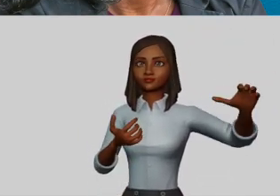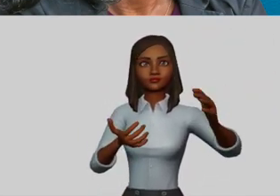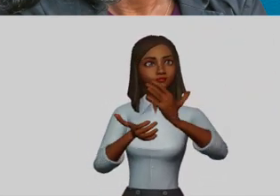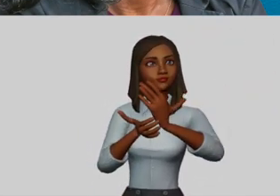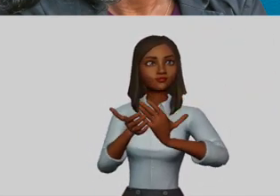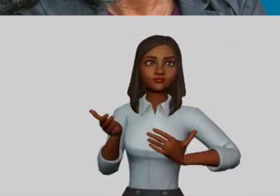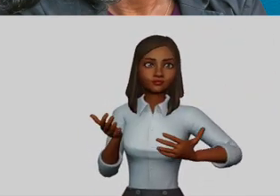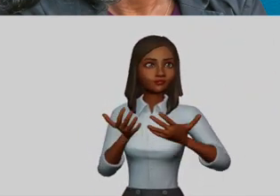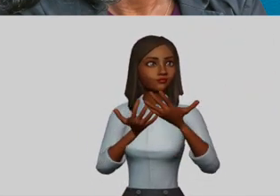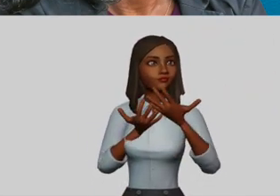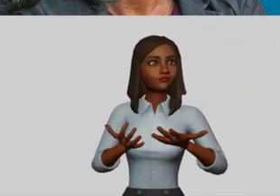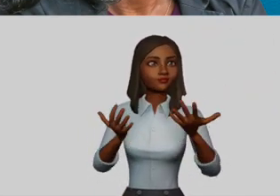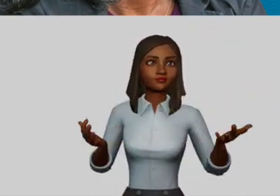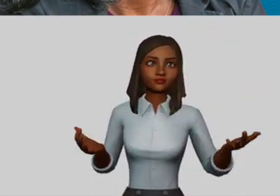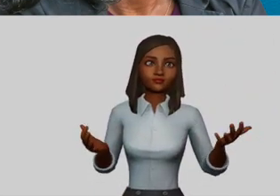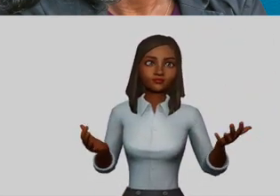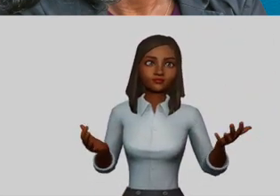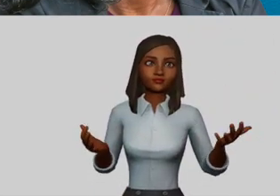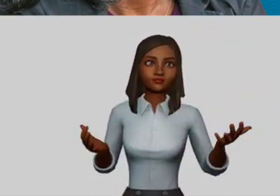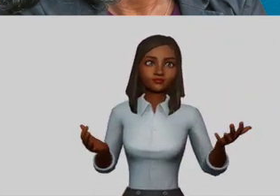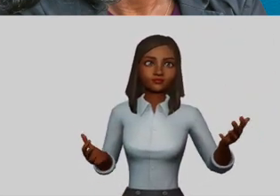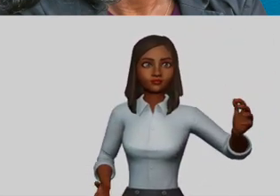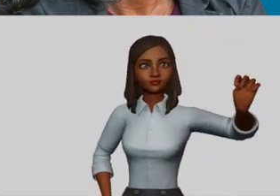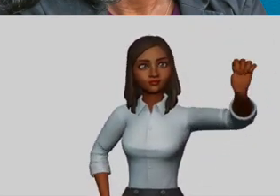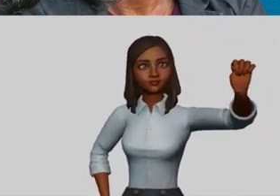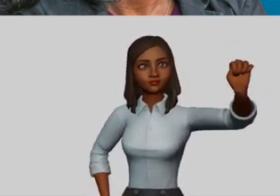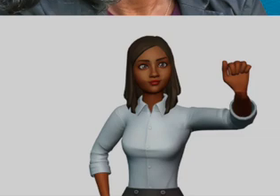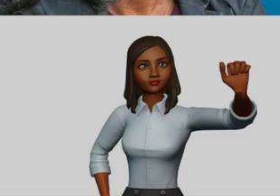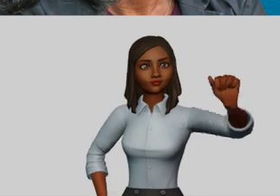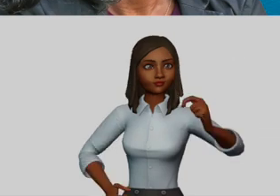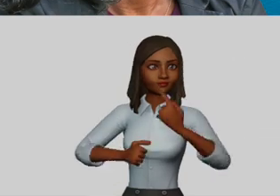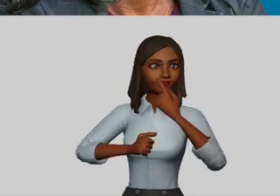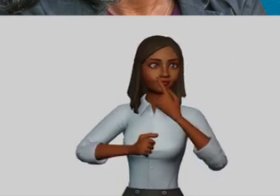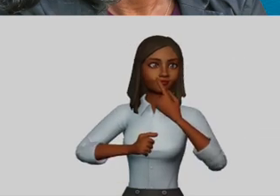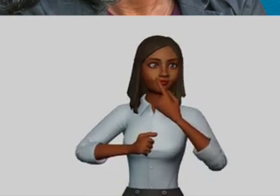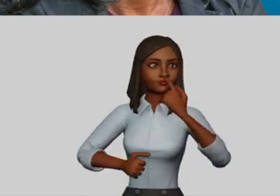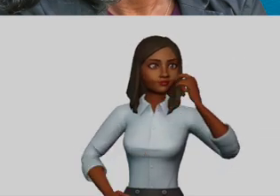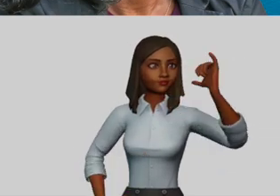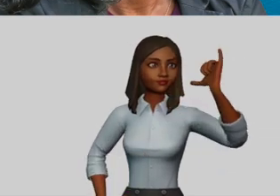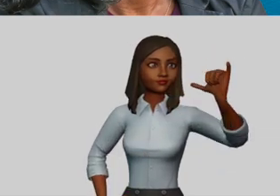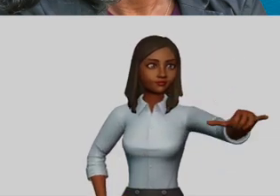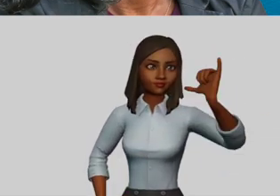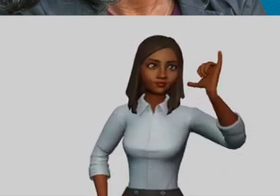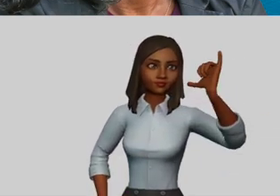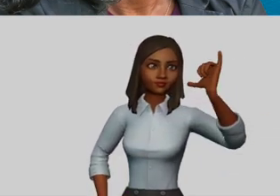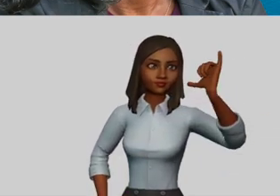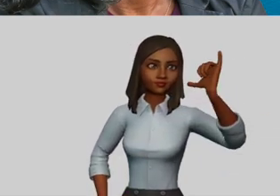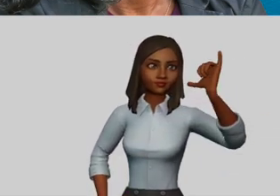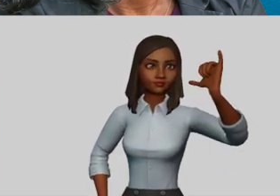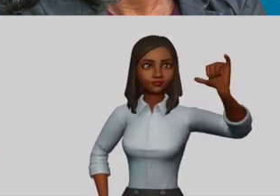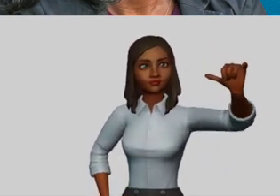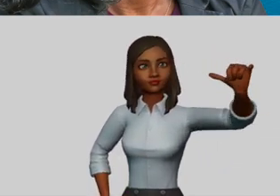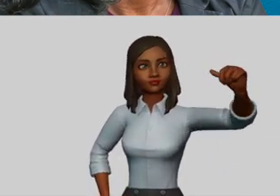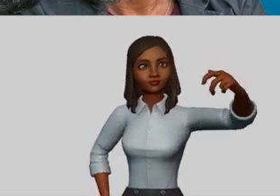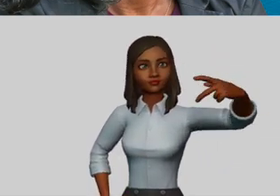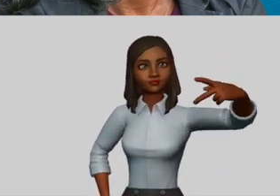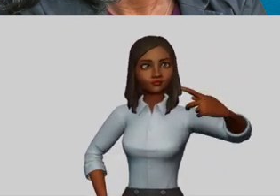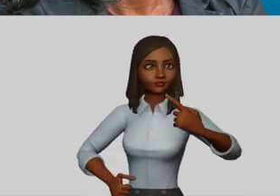Pero fuiste a American University, estudiaste matemática, economía. Me cuentan por ahí que tú querías ser